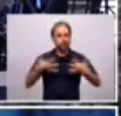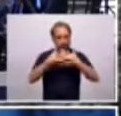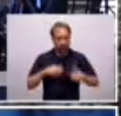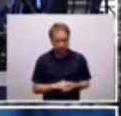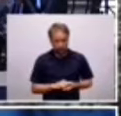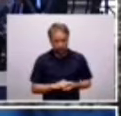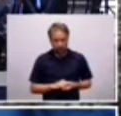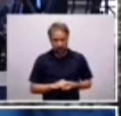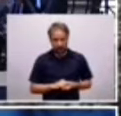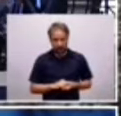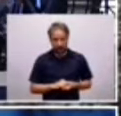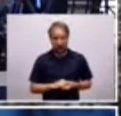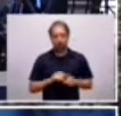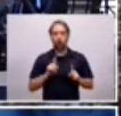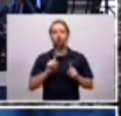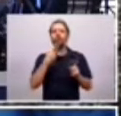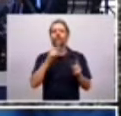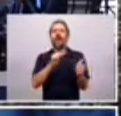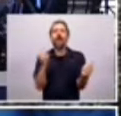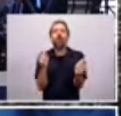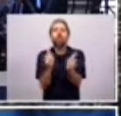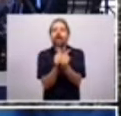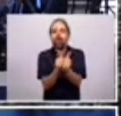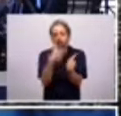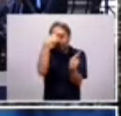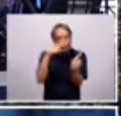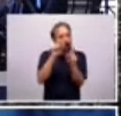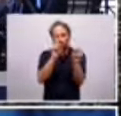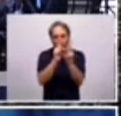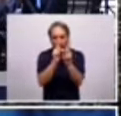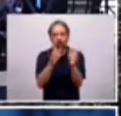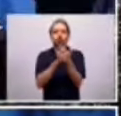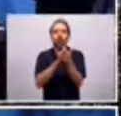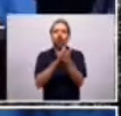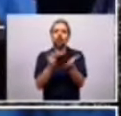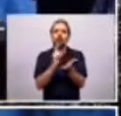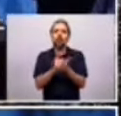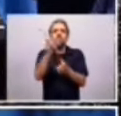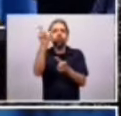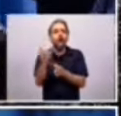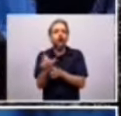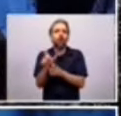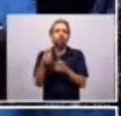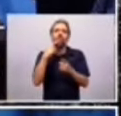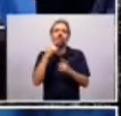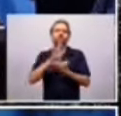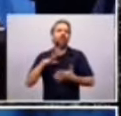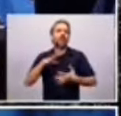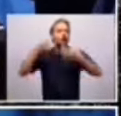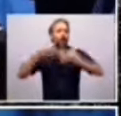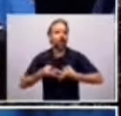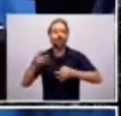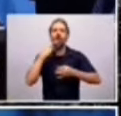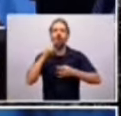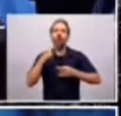Bueno, un comunicado conjunto repudiando, se presentaron ante la justicia y hoy. ¿Cuánta gente? Juan Grabois, que es un hombre, no solamente. Bueno, Juan de Grabois.